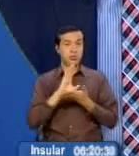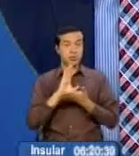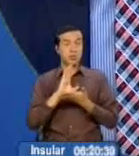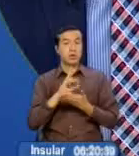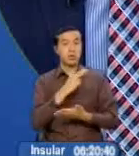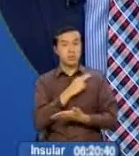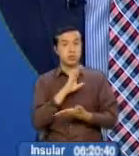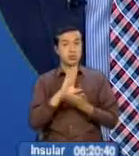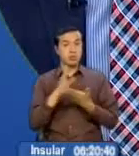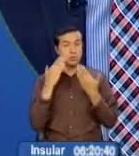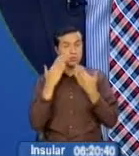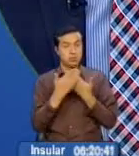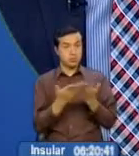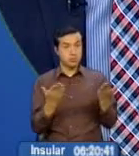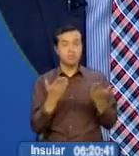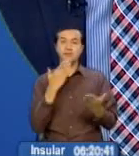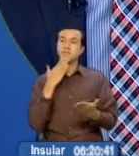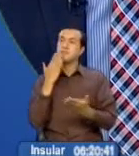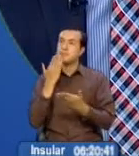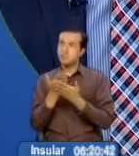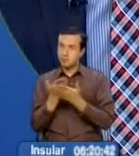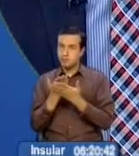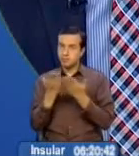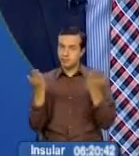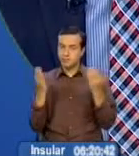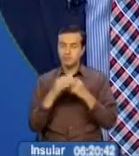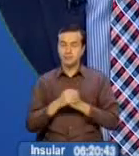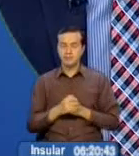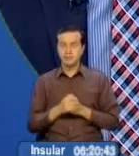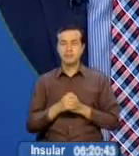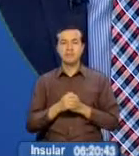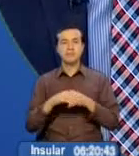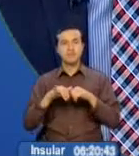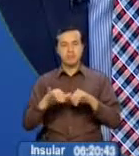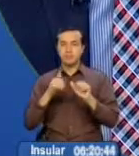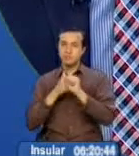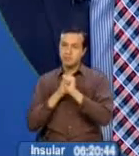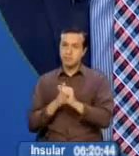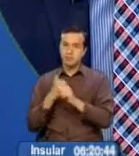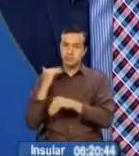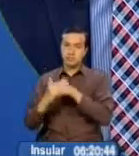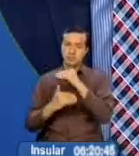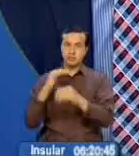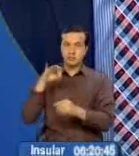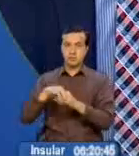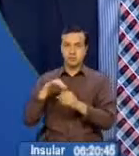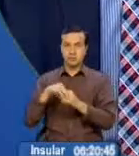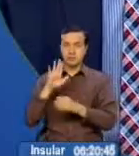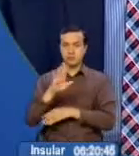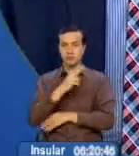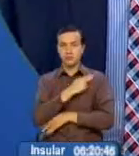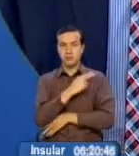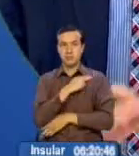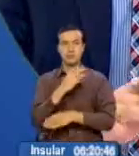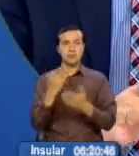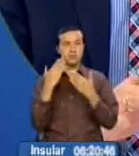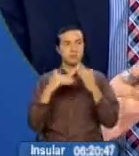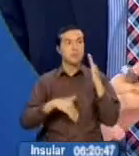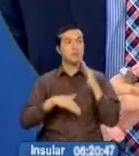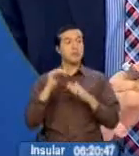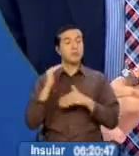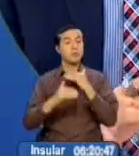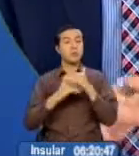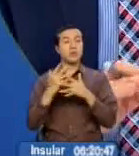Guayaquil. Doctor Garicoa, muchas gracias por haber estado con nosotros. Haremos un seguimiento a este proceso electoral de la Universidad de Guayaquil y más allá